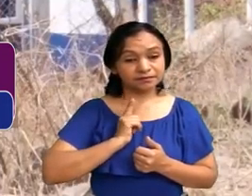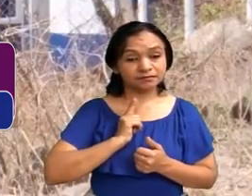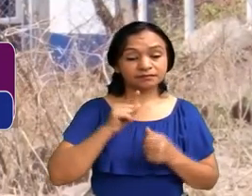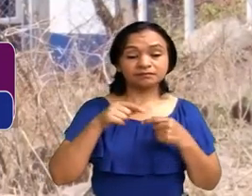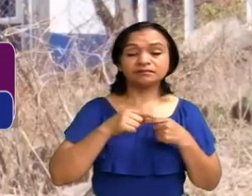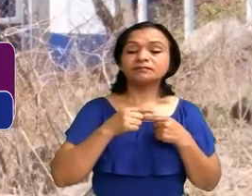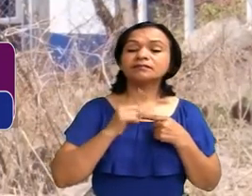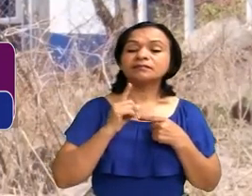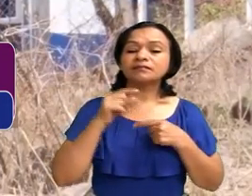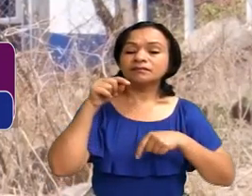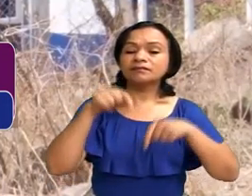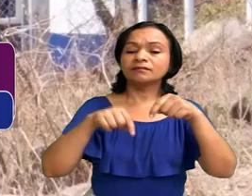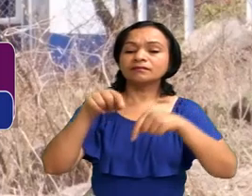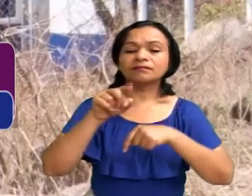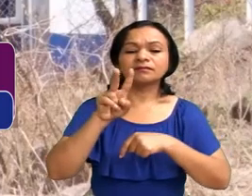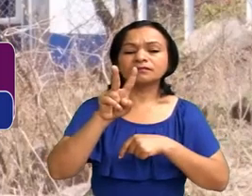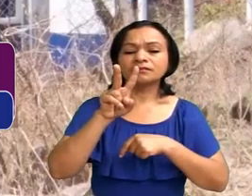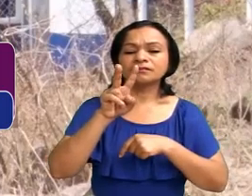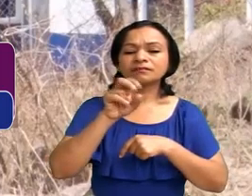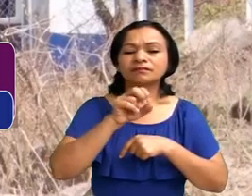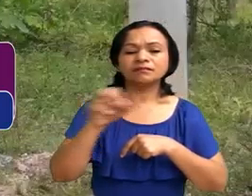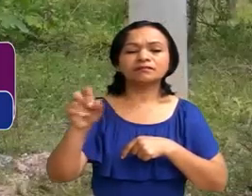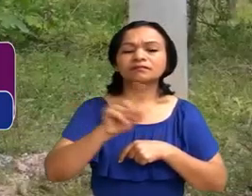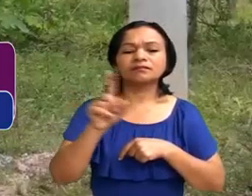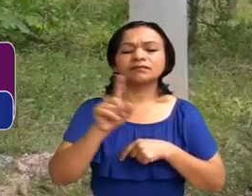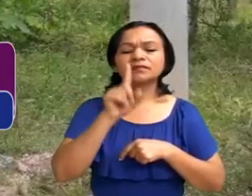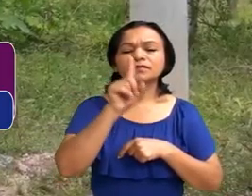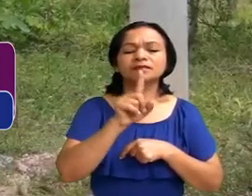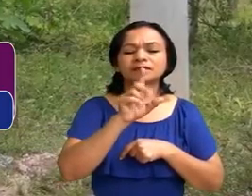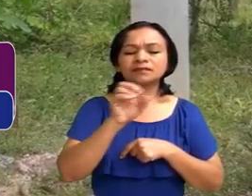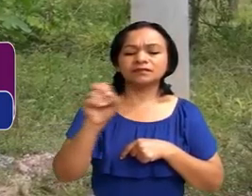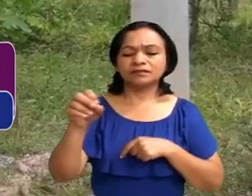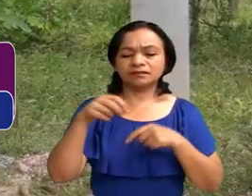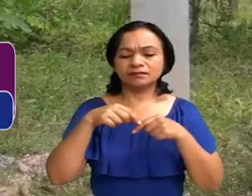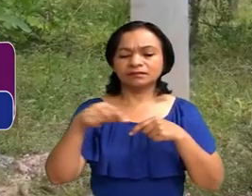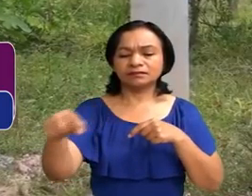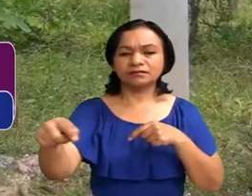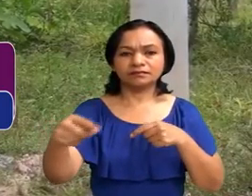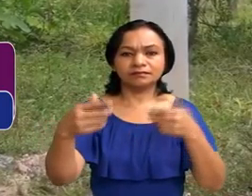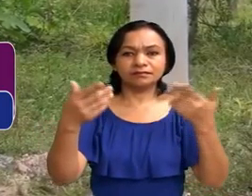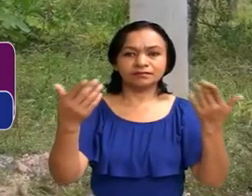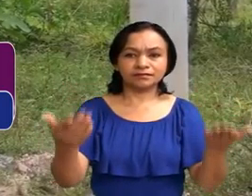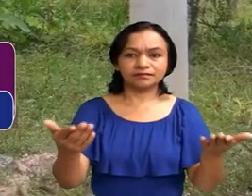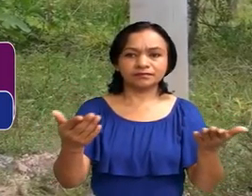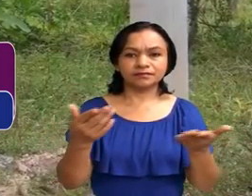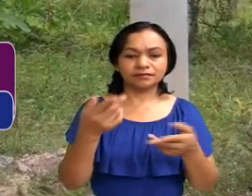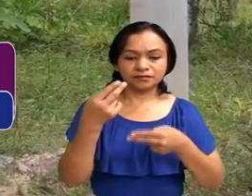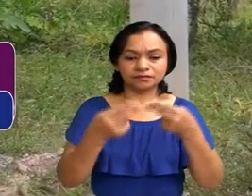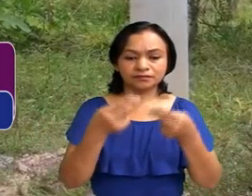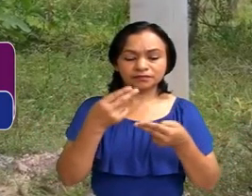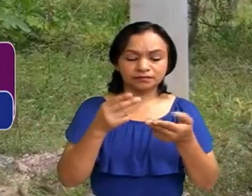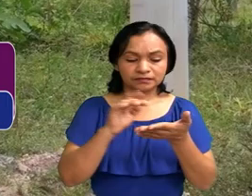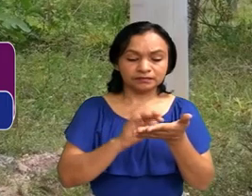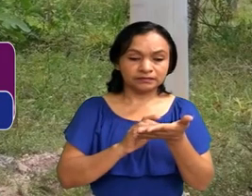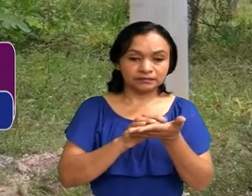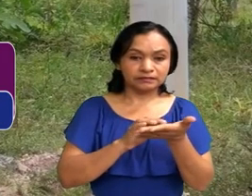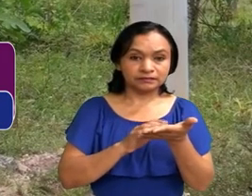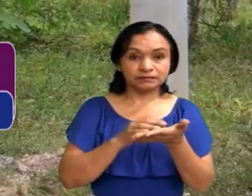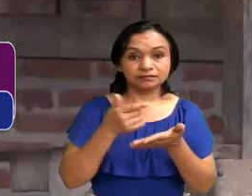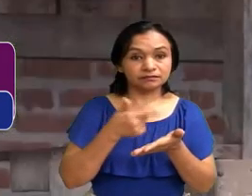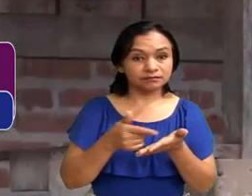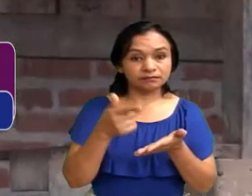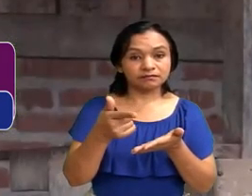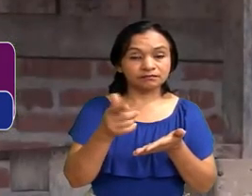red? ¿A 200 metros? No, tiene que ser de 100 metros. Porque eso, ya haciendo el cálculo técnico de lo que gastás y